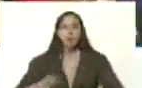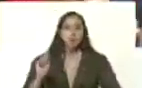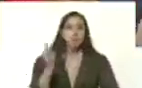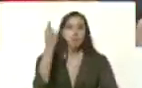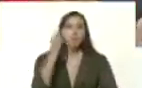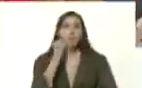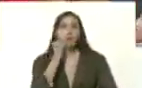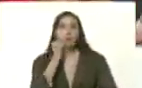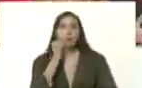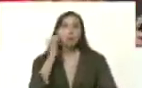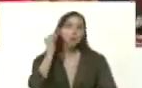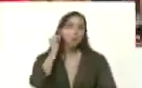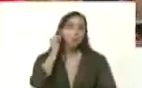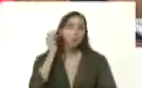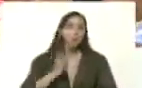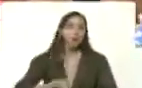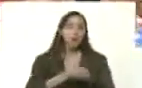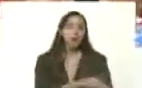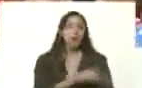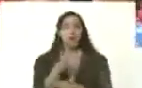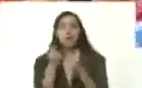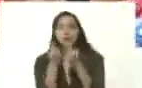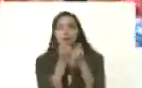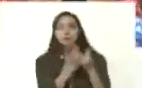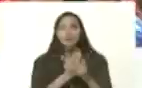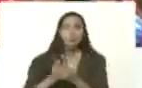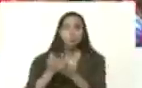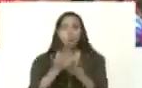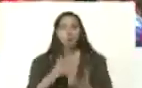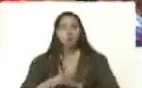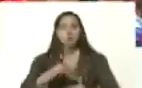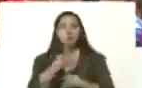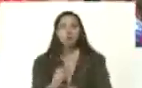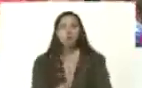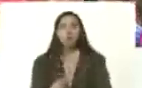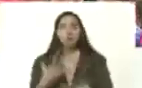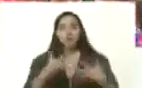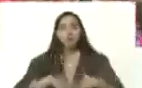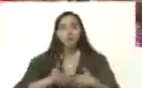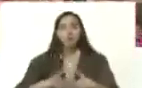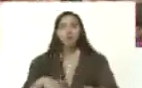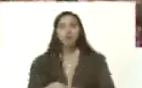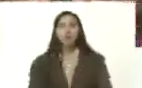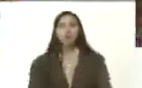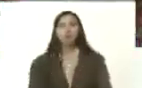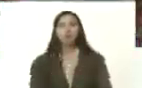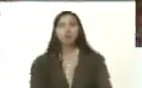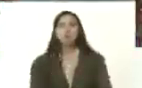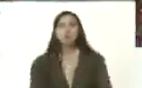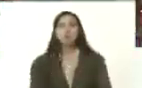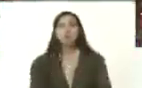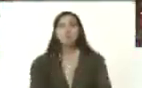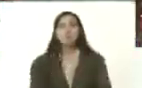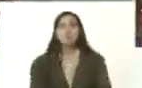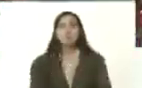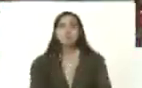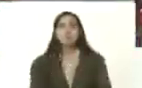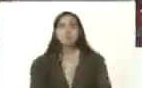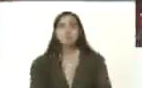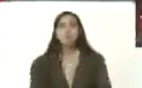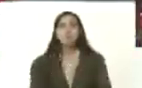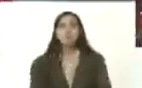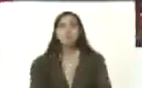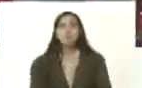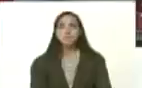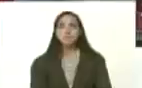mujer, antes que el capital. Antes que los intereses empresariales. Estados Unidos,